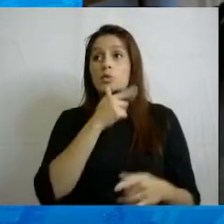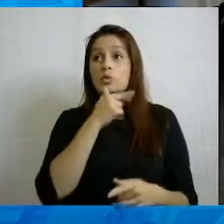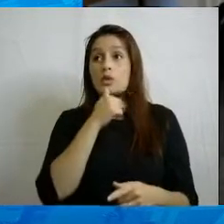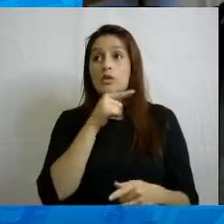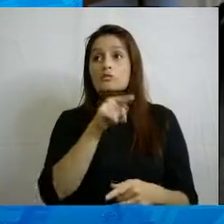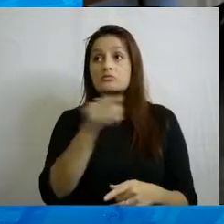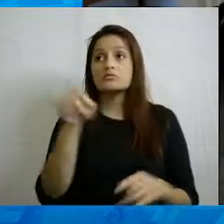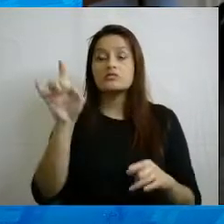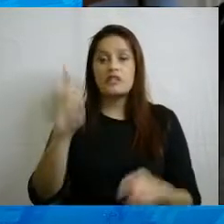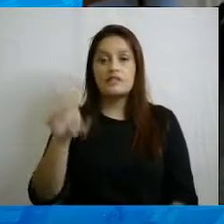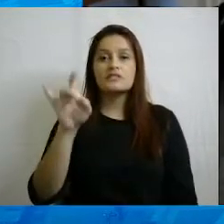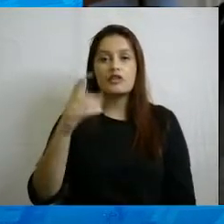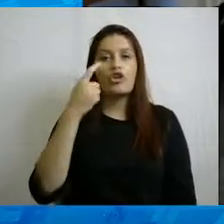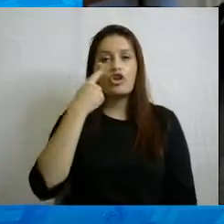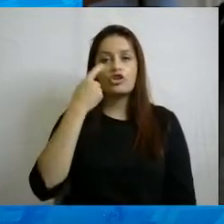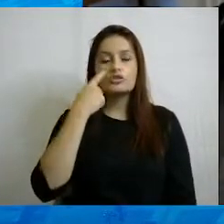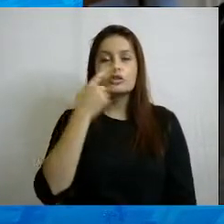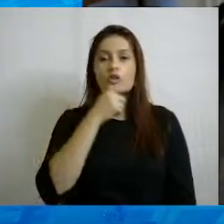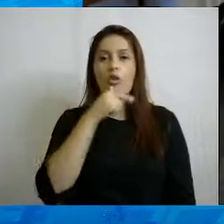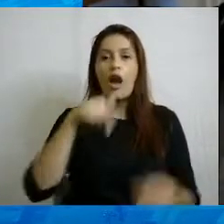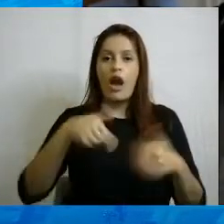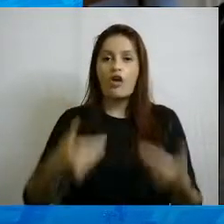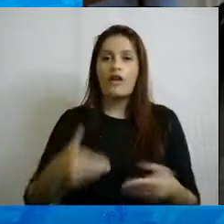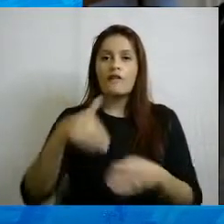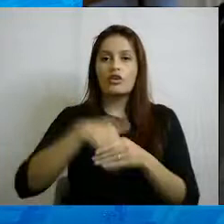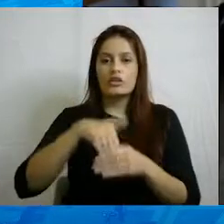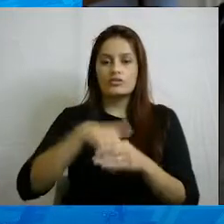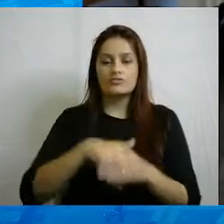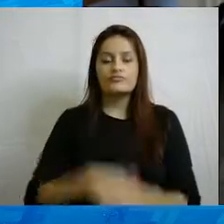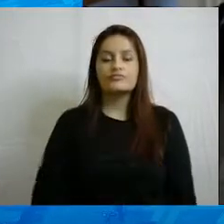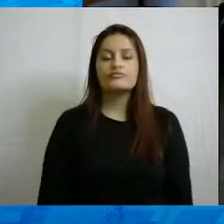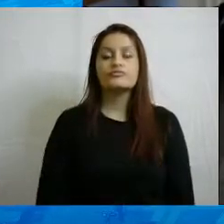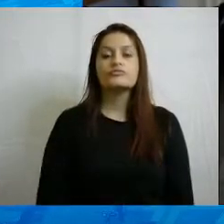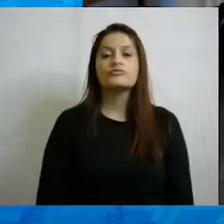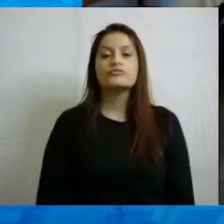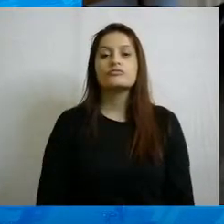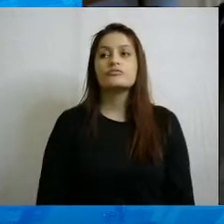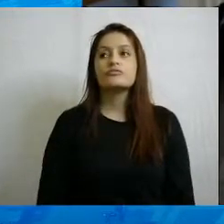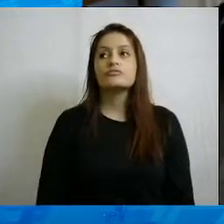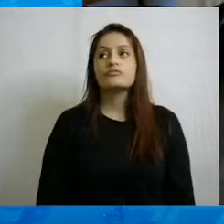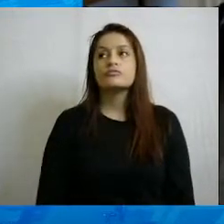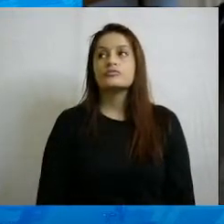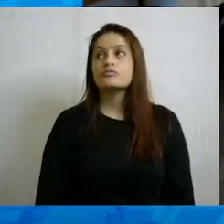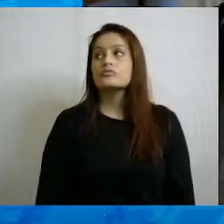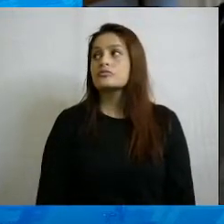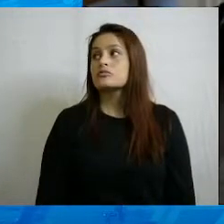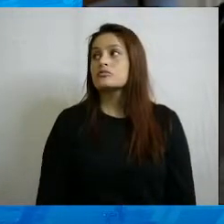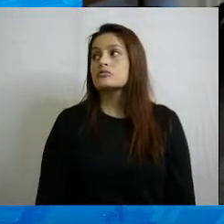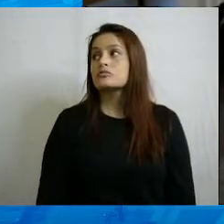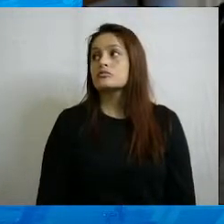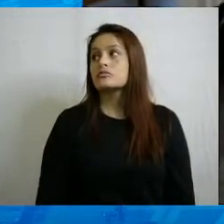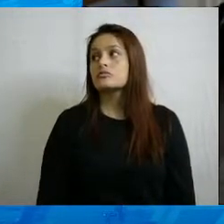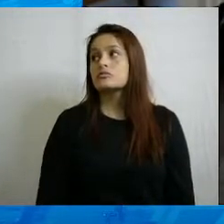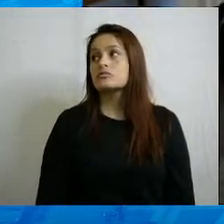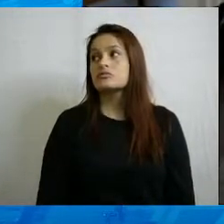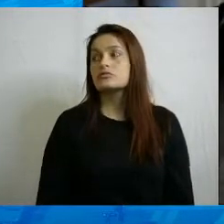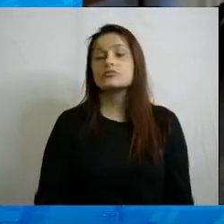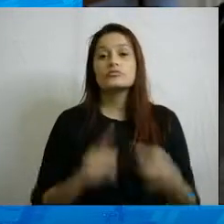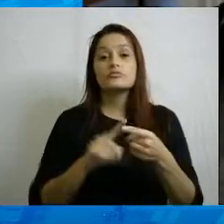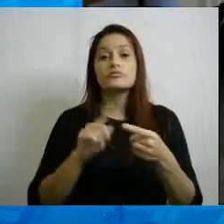tema, ¿cierto? Súper. Vamos a votación entonces. Ya, votamos entonces la proposición. Señor